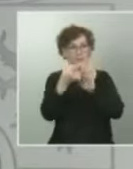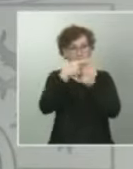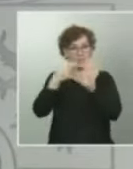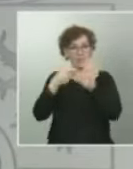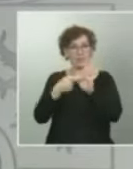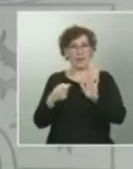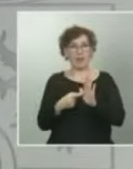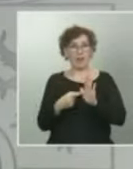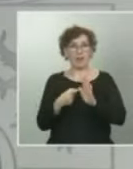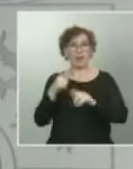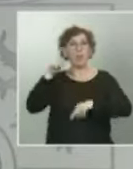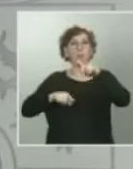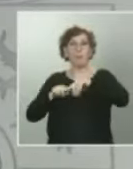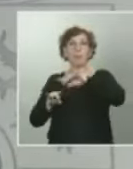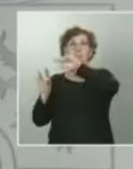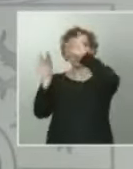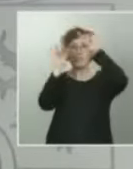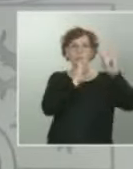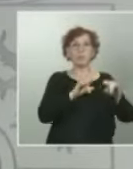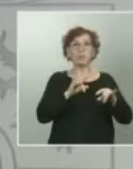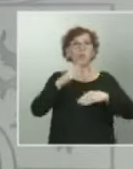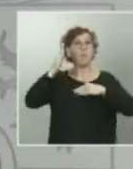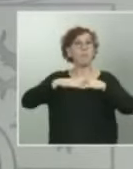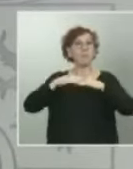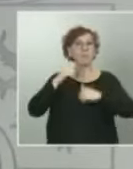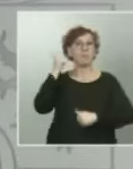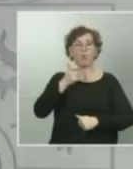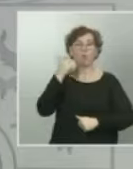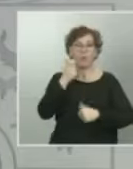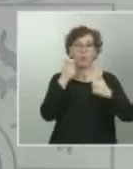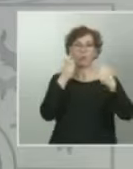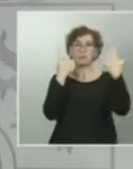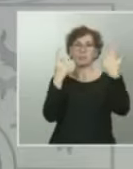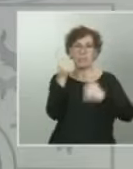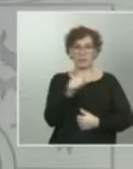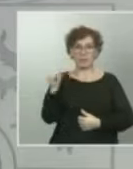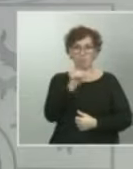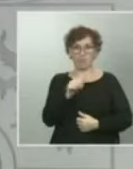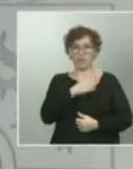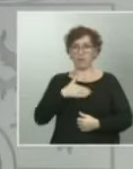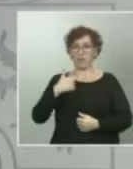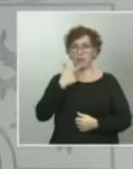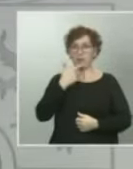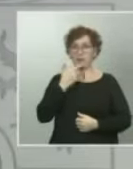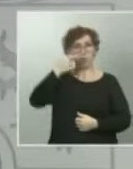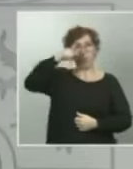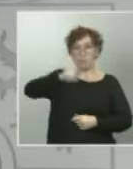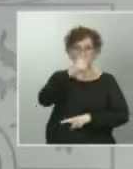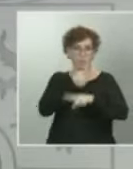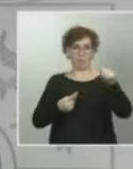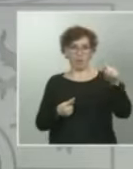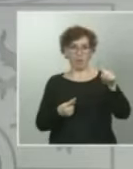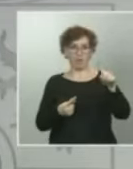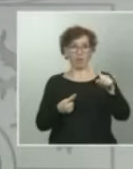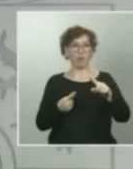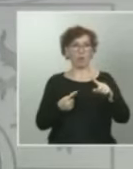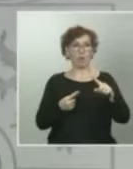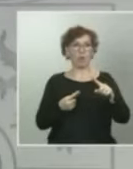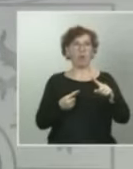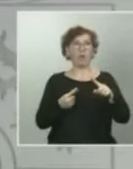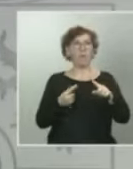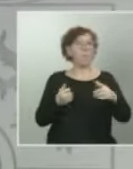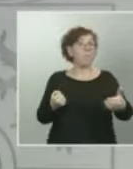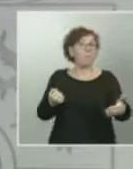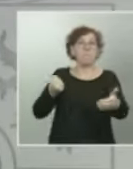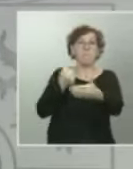etapa de desaceleración, de transición a esa nueva normalidad, tendrá una duración mínima